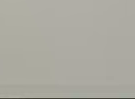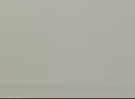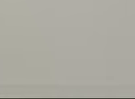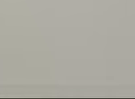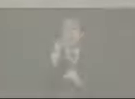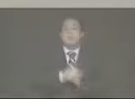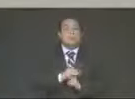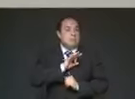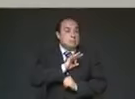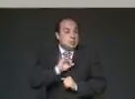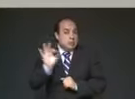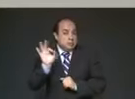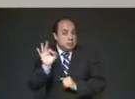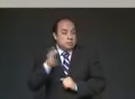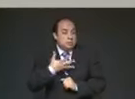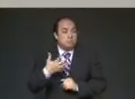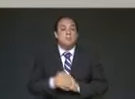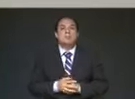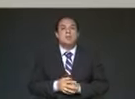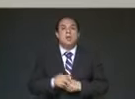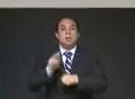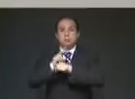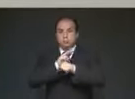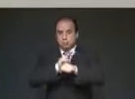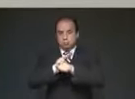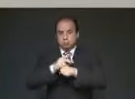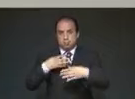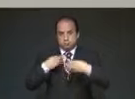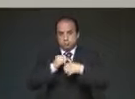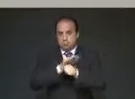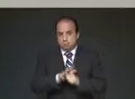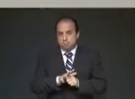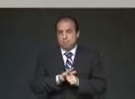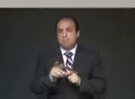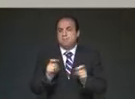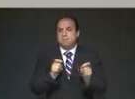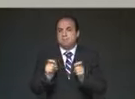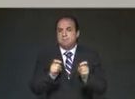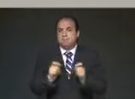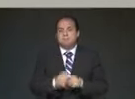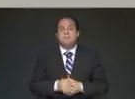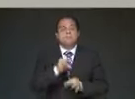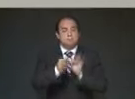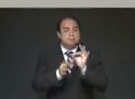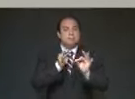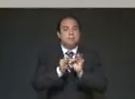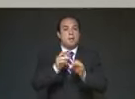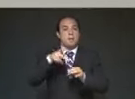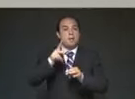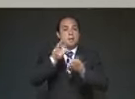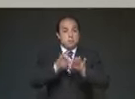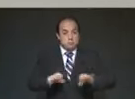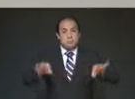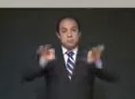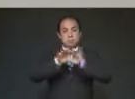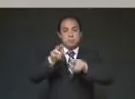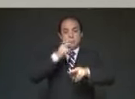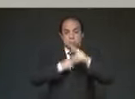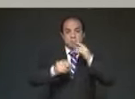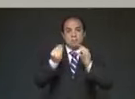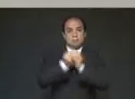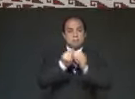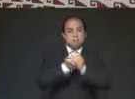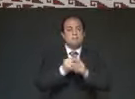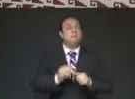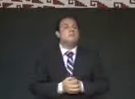dar, con la vigilancia epidemiológica adecuada. Pero es fundamental el regreso a clases. Muy bien,